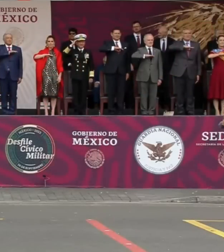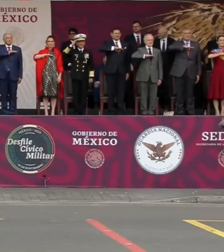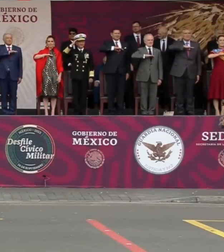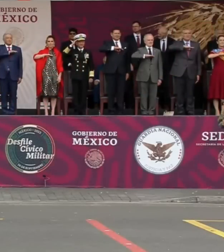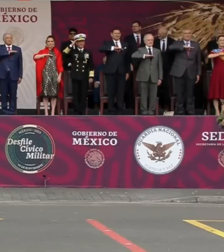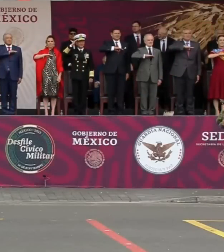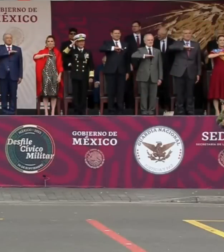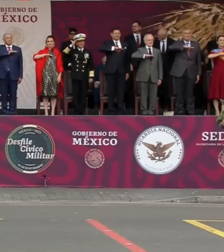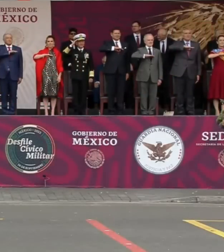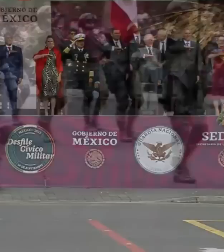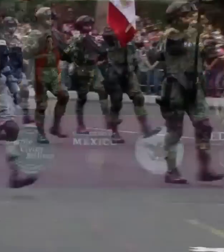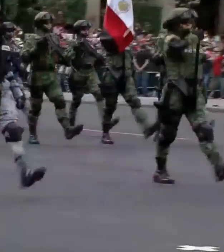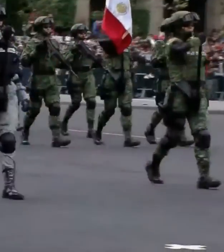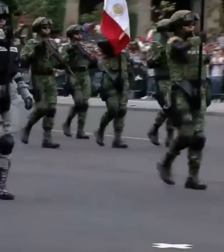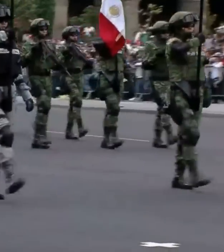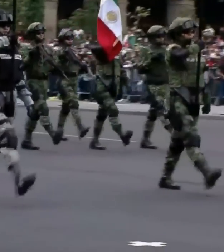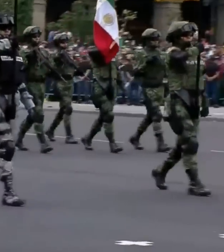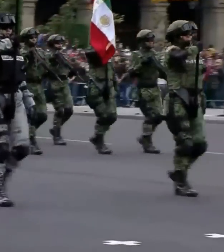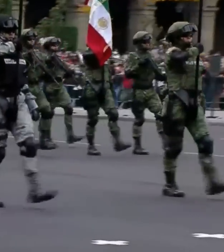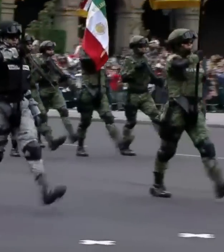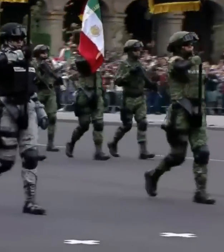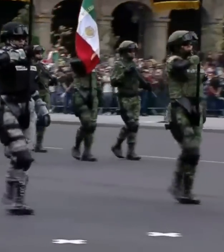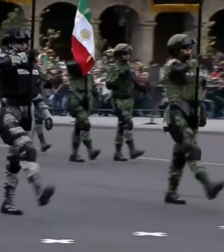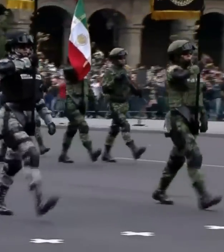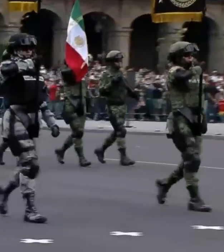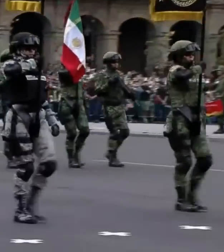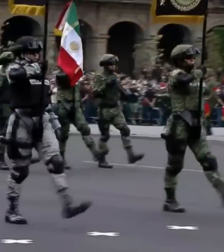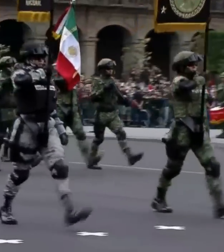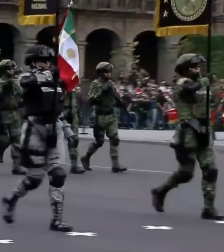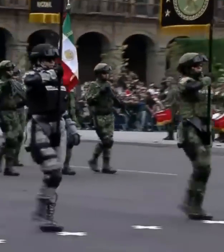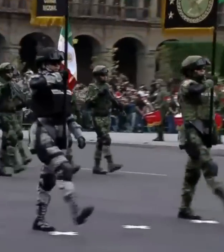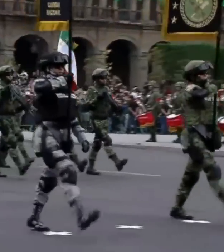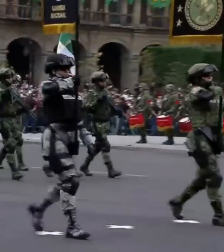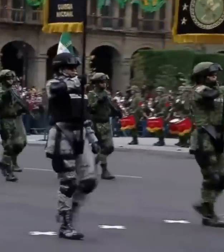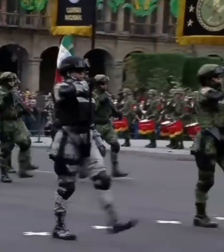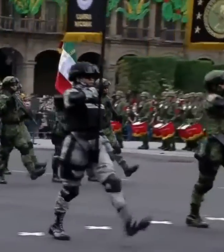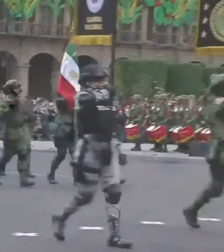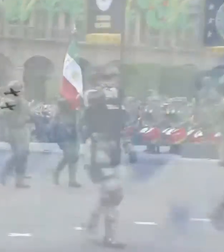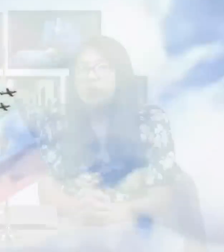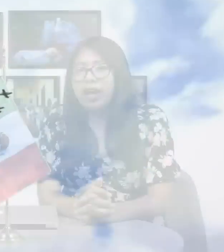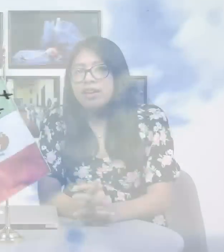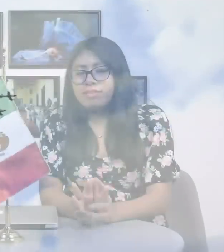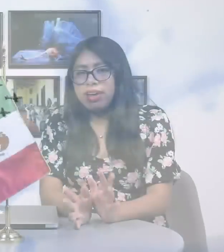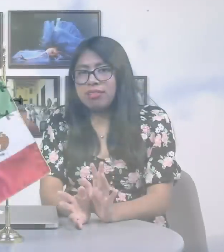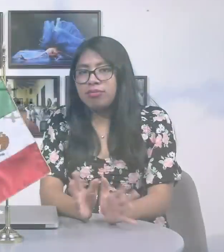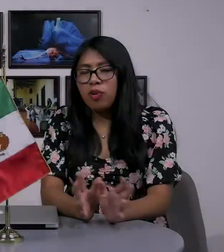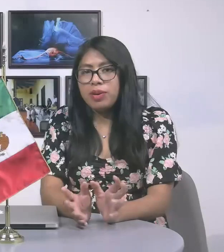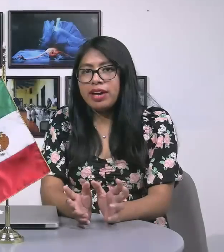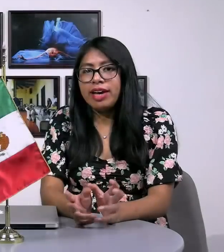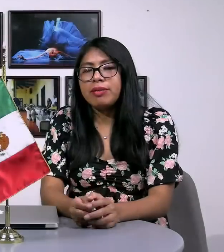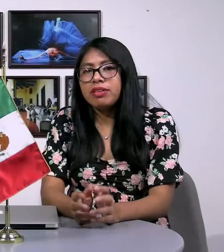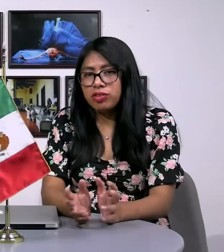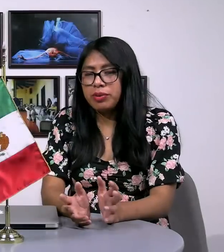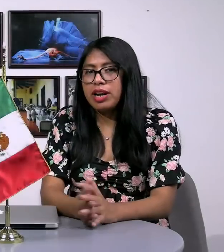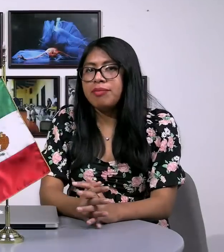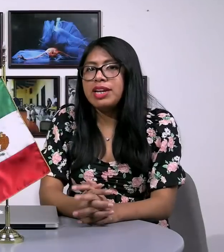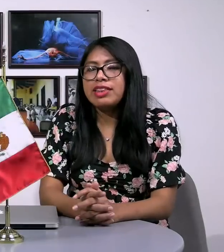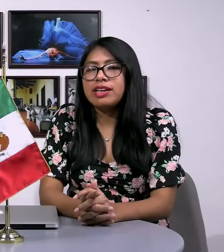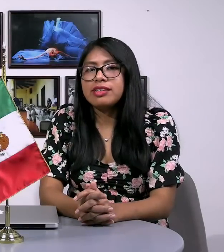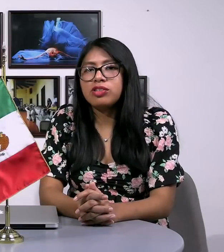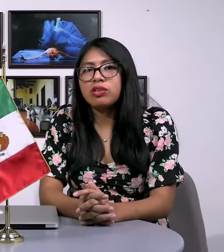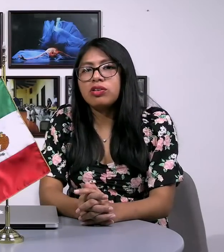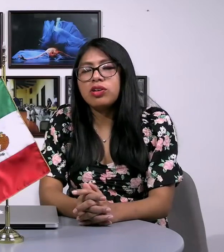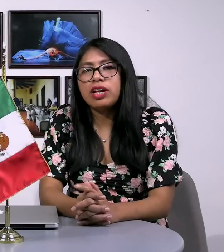rojos del norte y sur. Ilse, ¿cuál es tu tema? Así es, Dulce. Bueno, yo nada más voy a añadir que en la postura tan movida que ha habido sobre